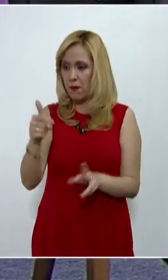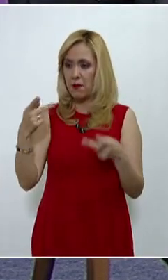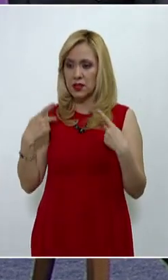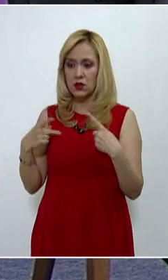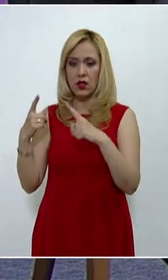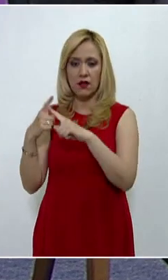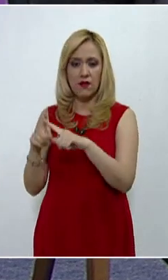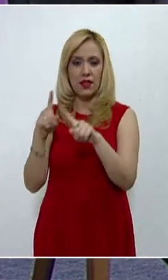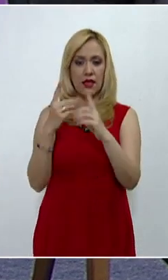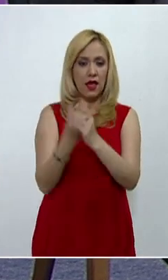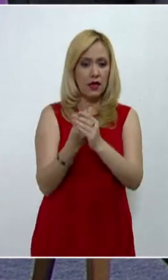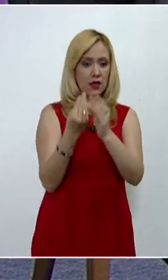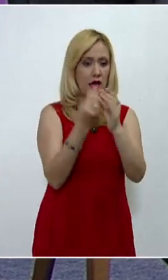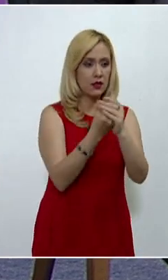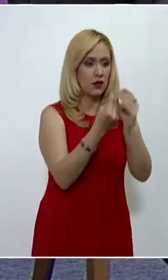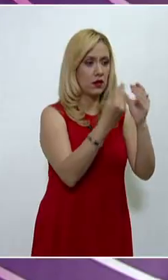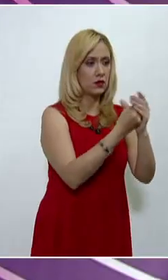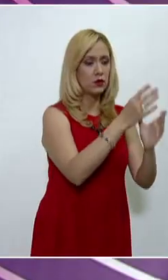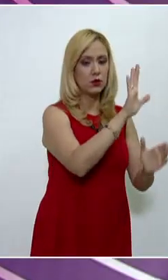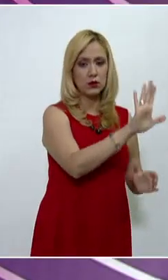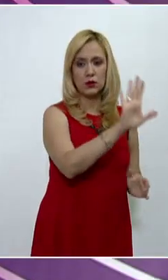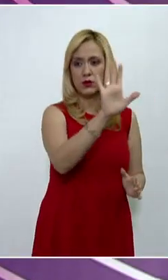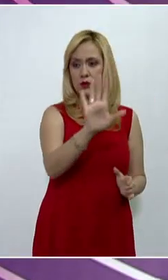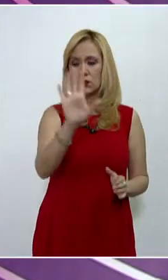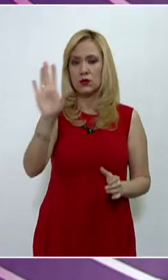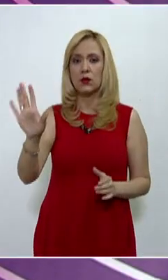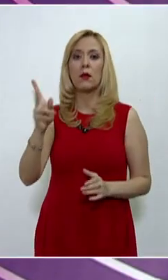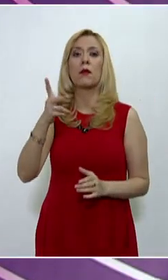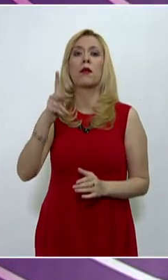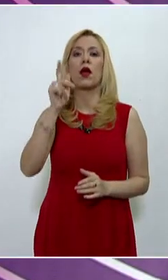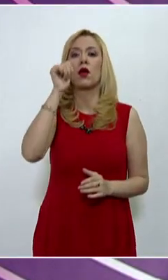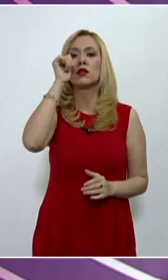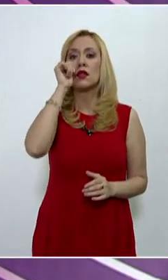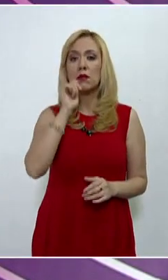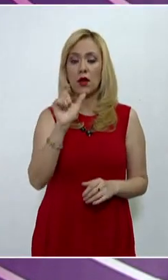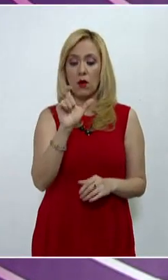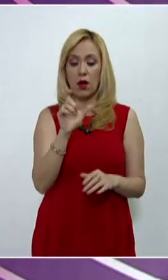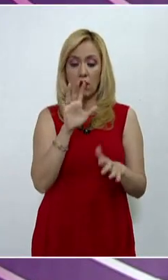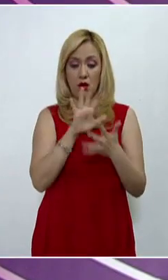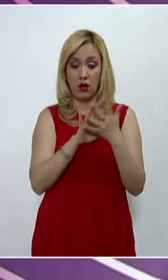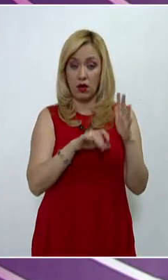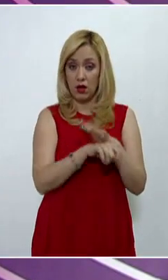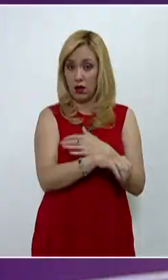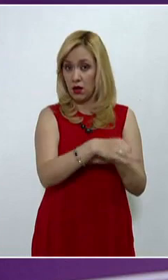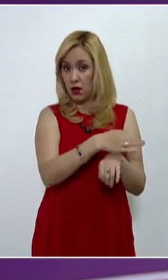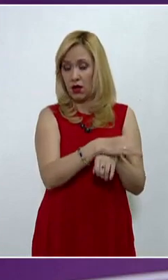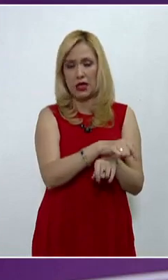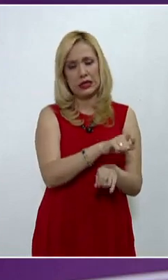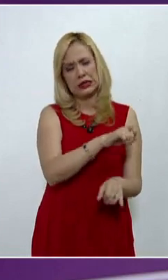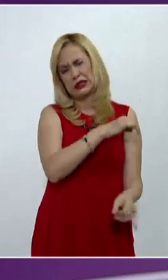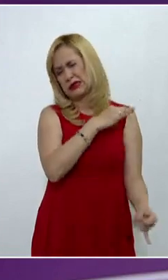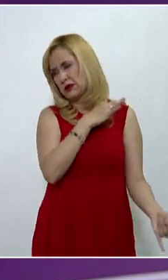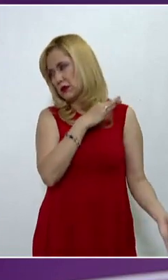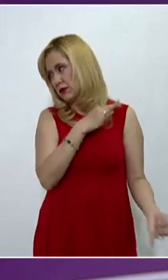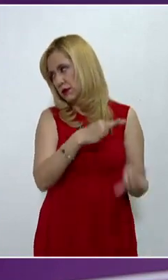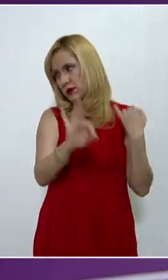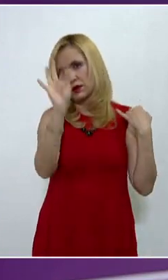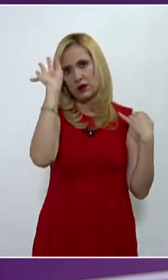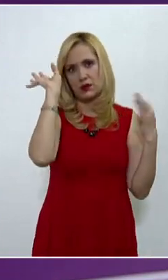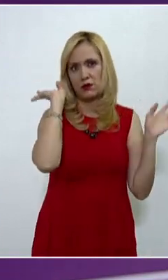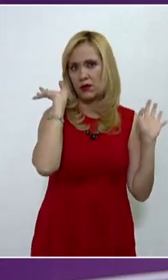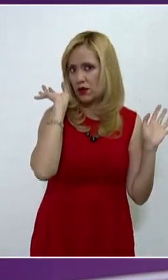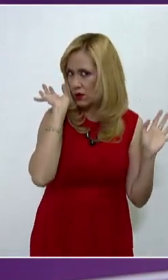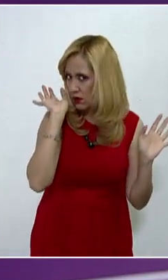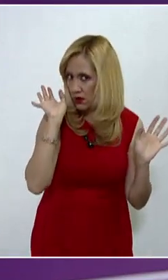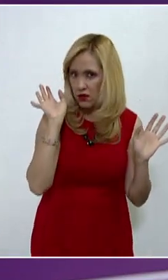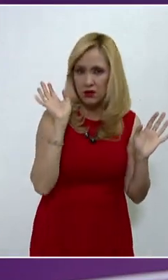cautelar a imponer, pero siempre asumiendo que la prisión preventiva es el último recurso, ¿no? Y tiene que ser utilizada